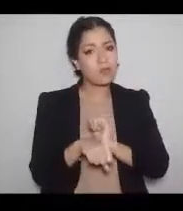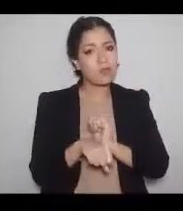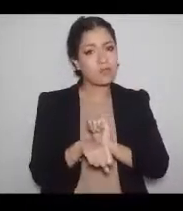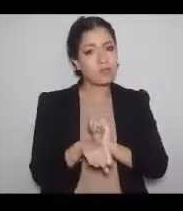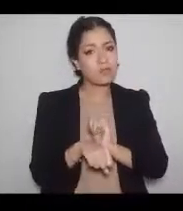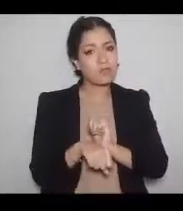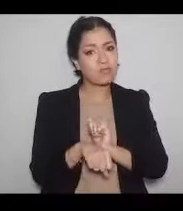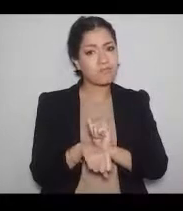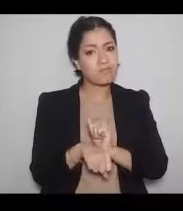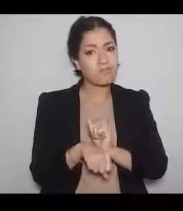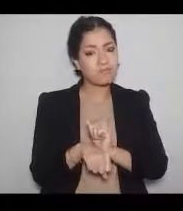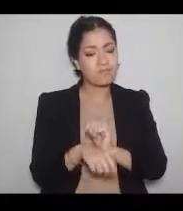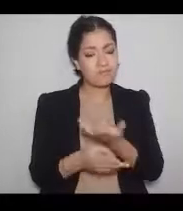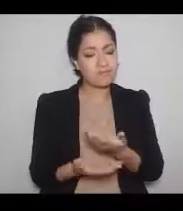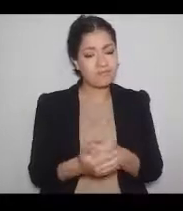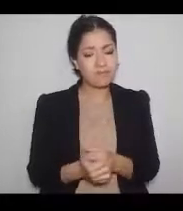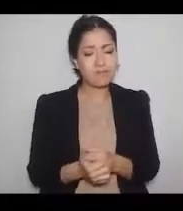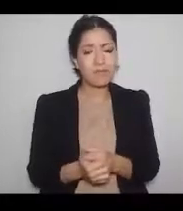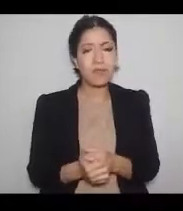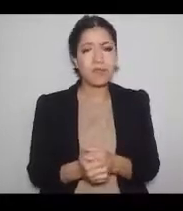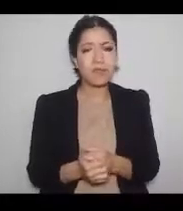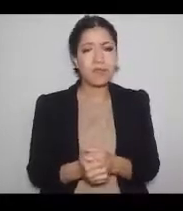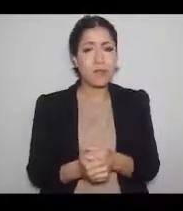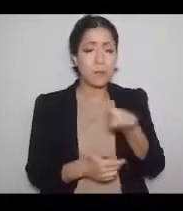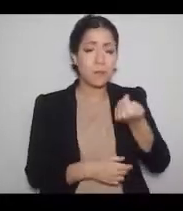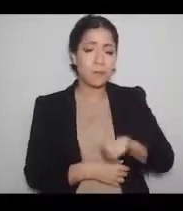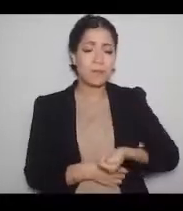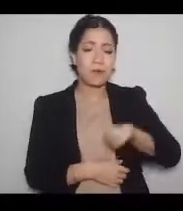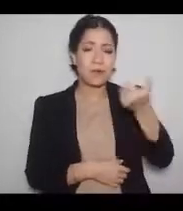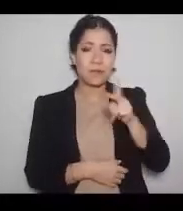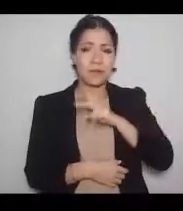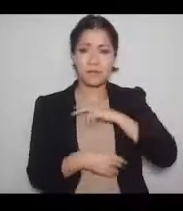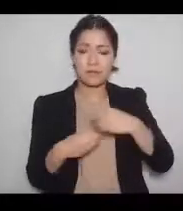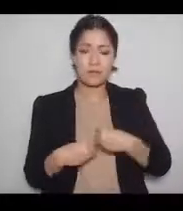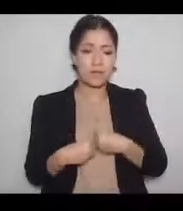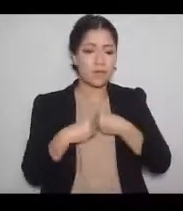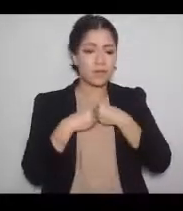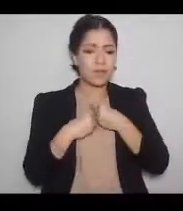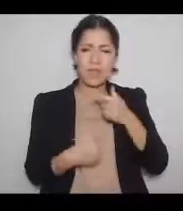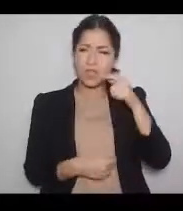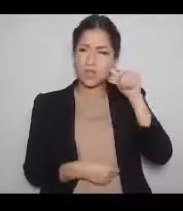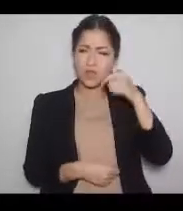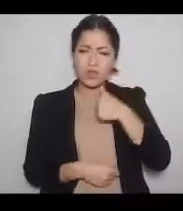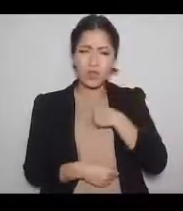Por primera vez en una vida dedicada obsesivamente al egoísmo,